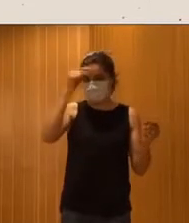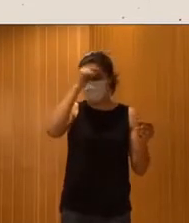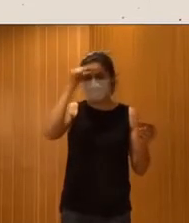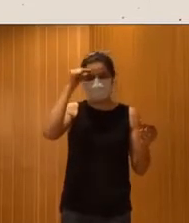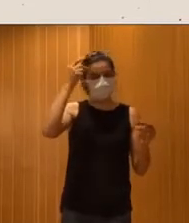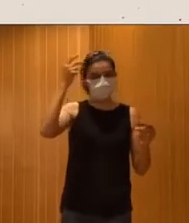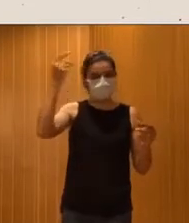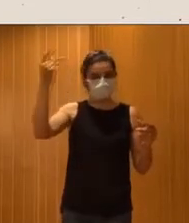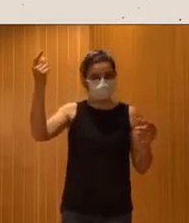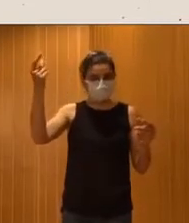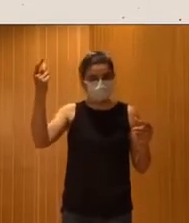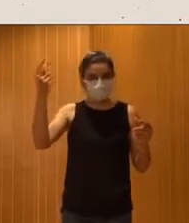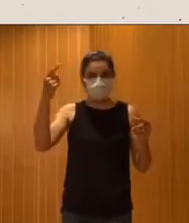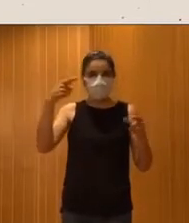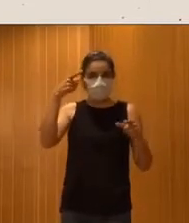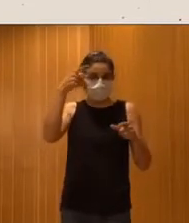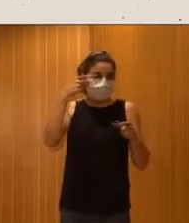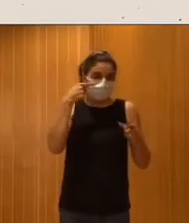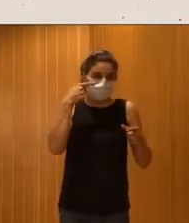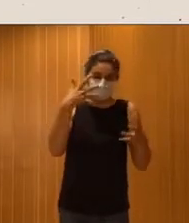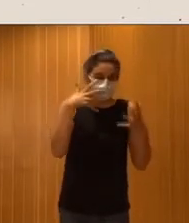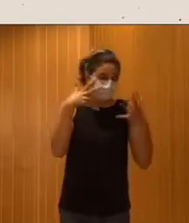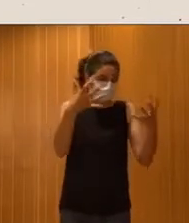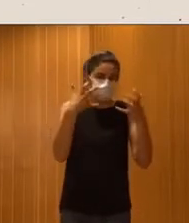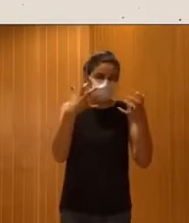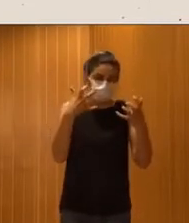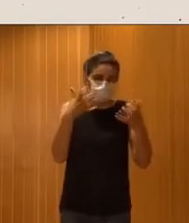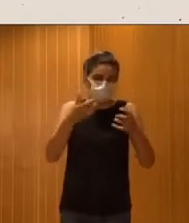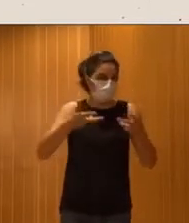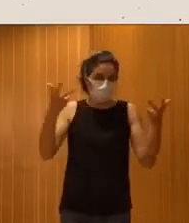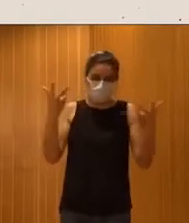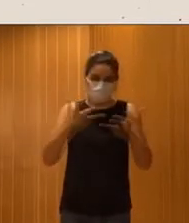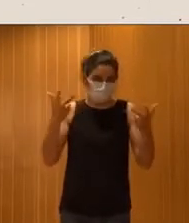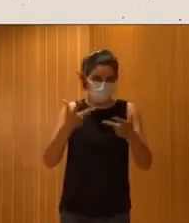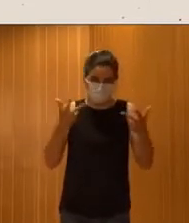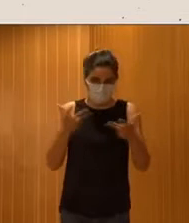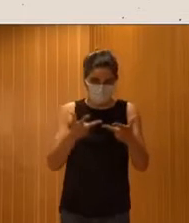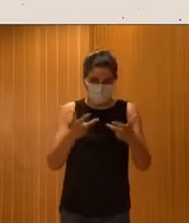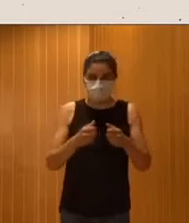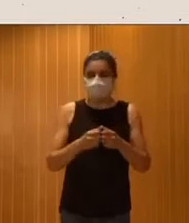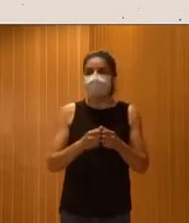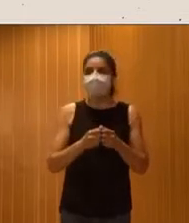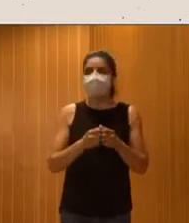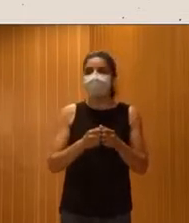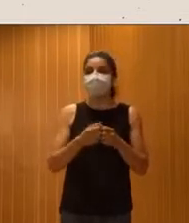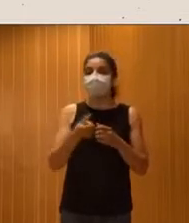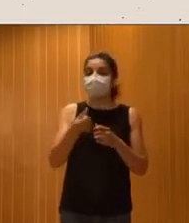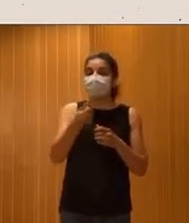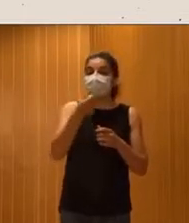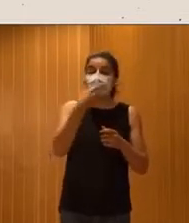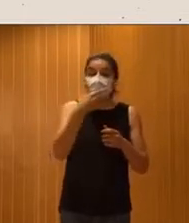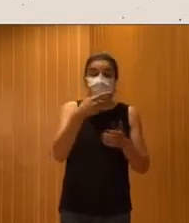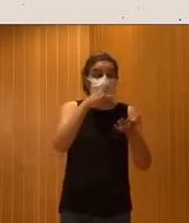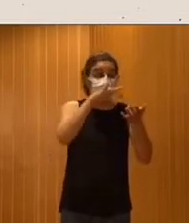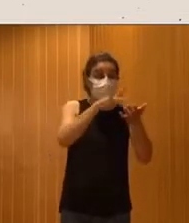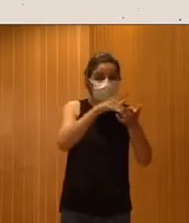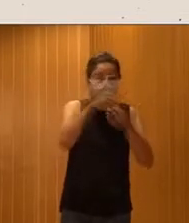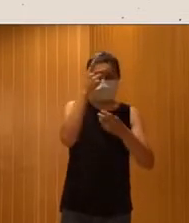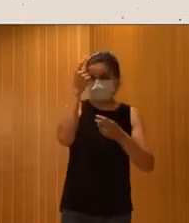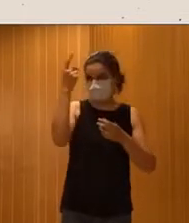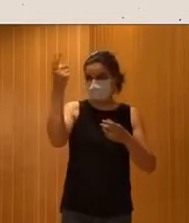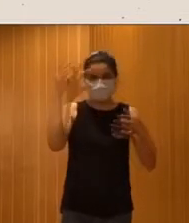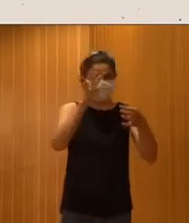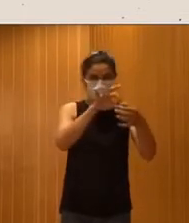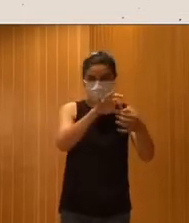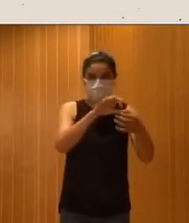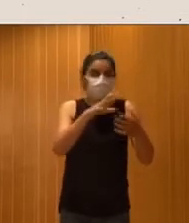hay un efecto cognitivo clarísimo de este fármaco que se está en estos momentos prescribiendo, pues eso, casi como, yo qué